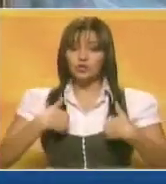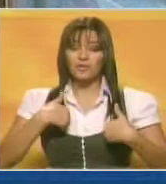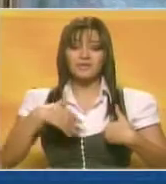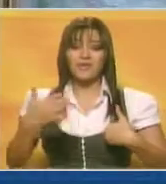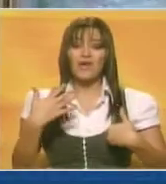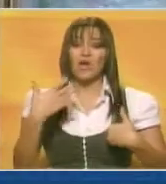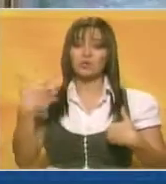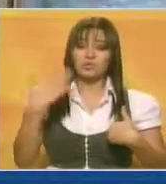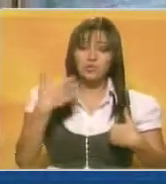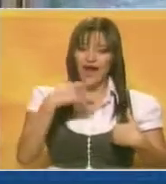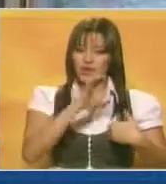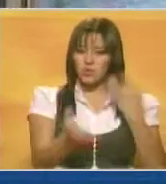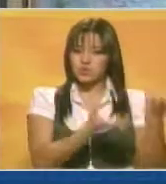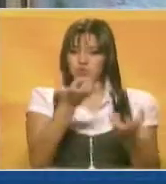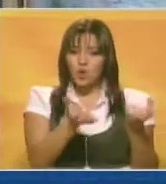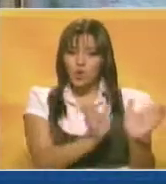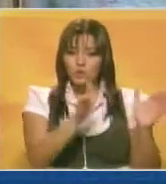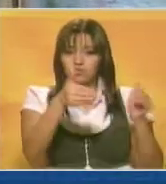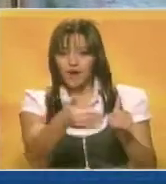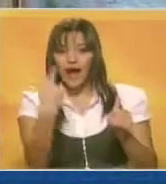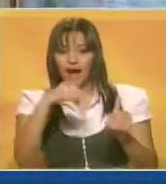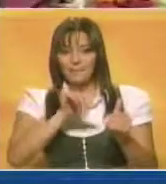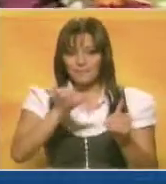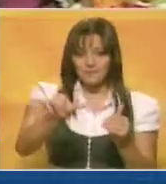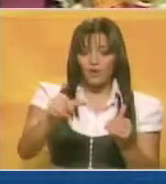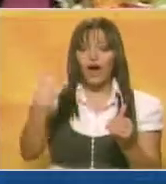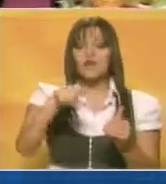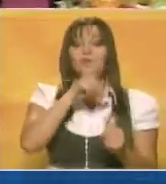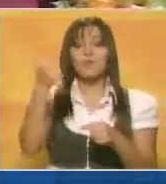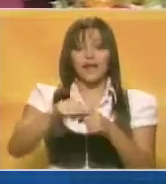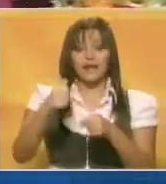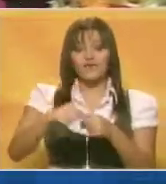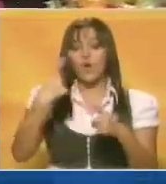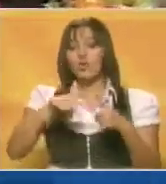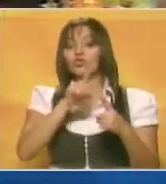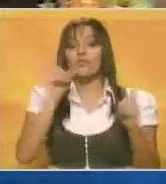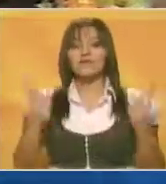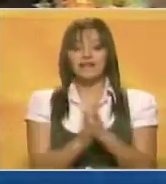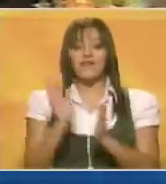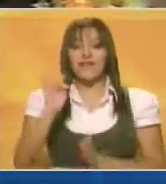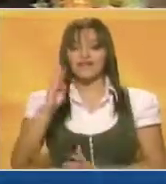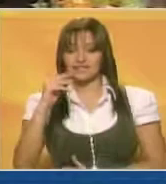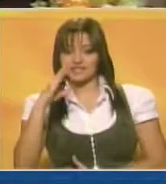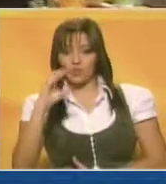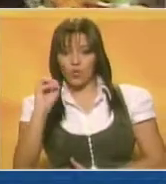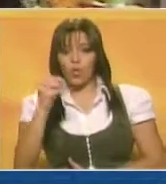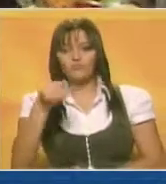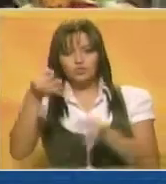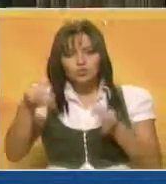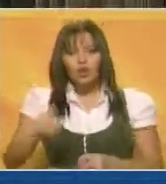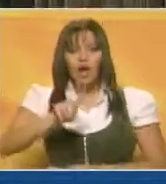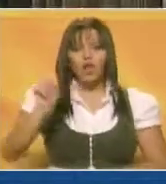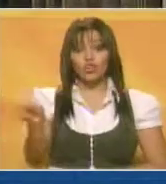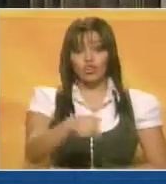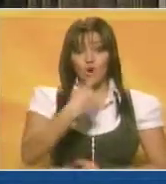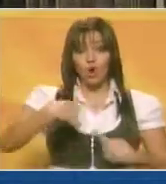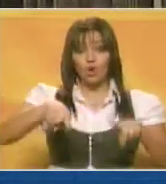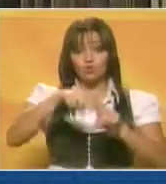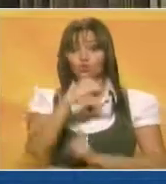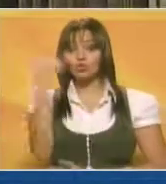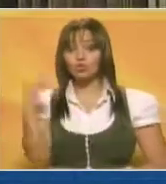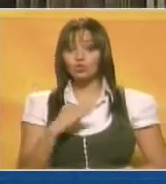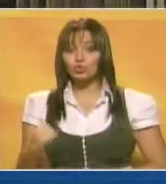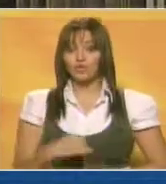de los transformadores de la subestación El Tablazo fueron Maracaibo y San Francisco. Al mismo tiempo garantizó plena seguridad para la región zuliana.